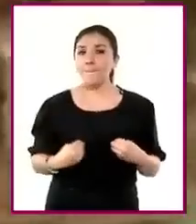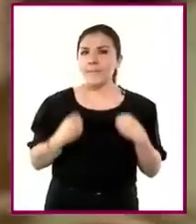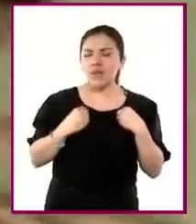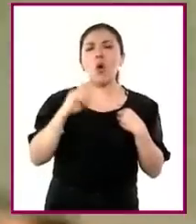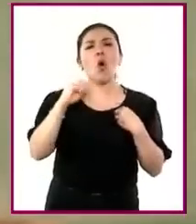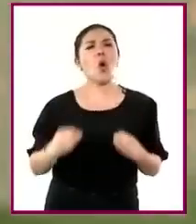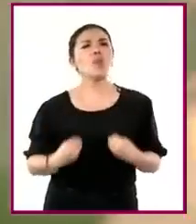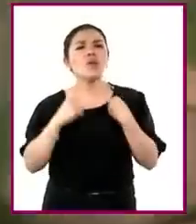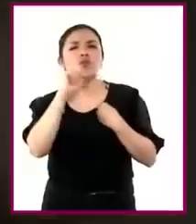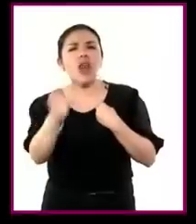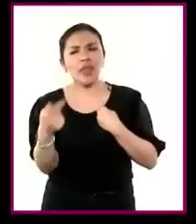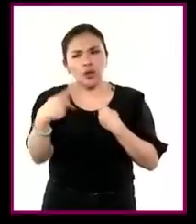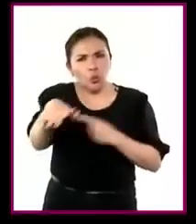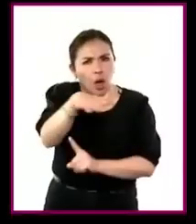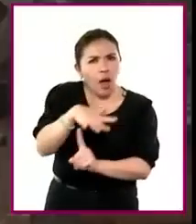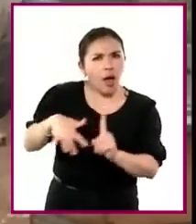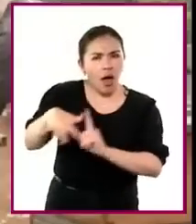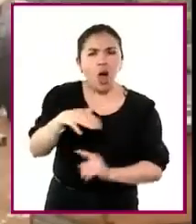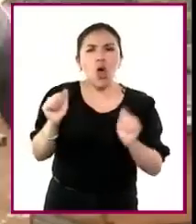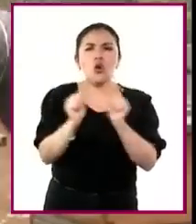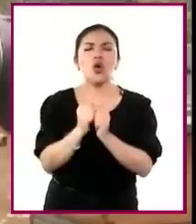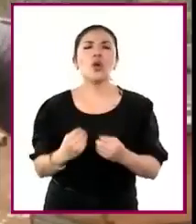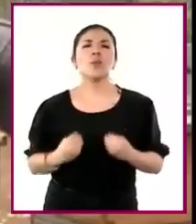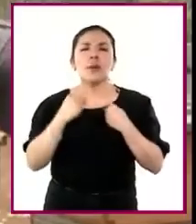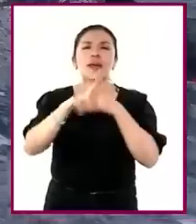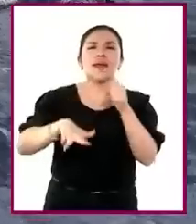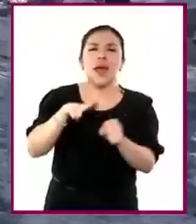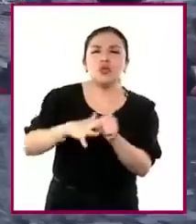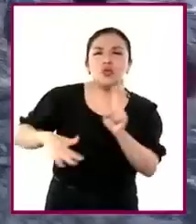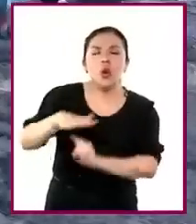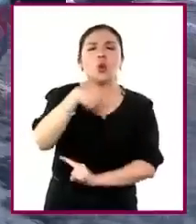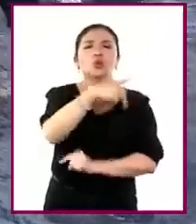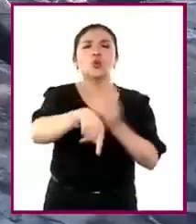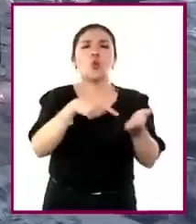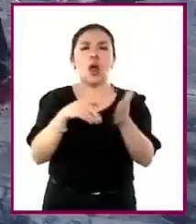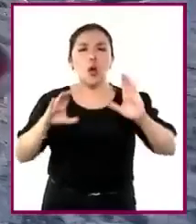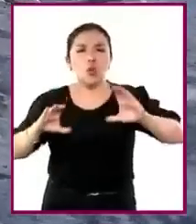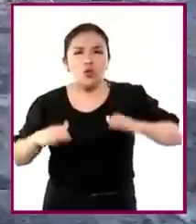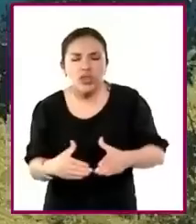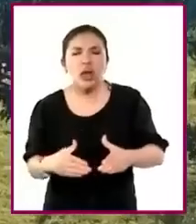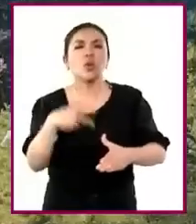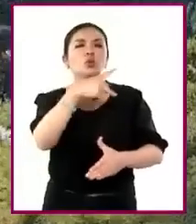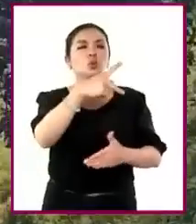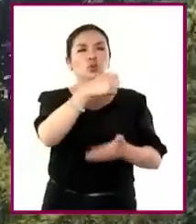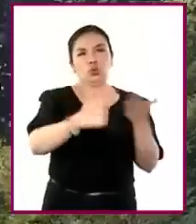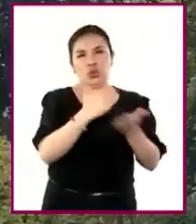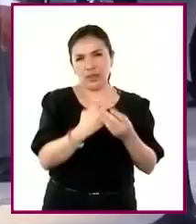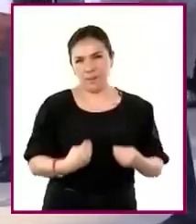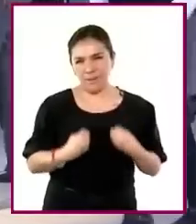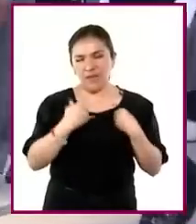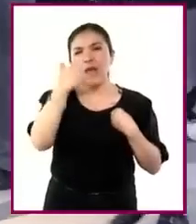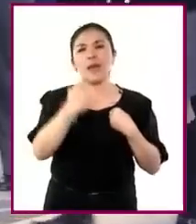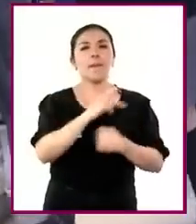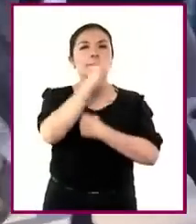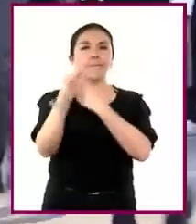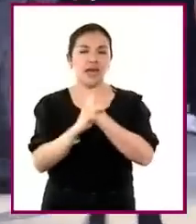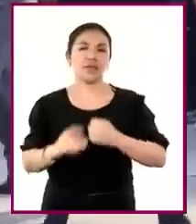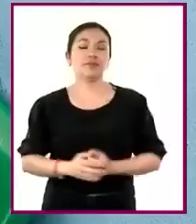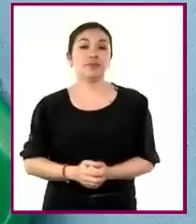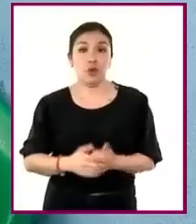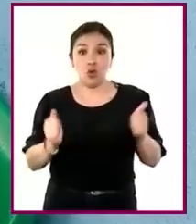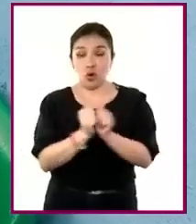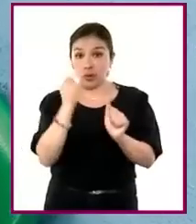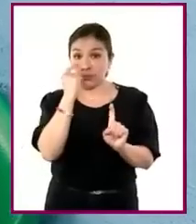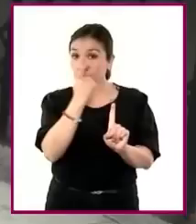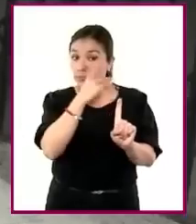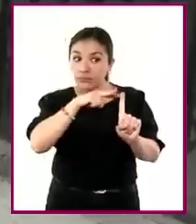vivos y no vivos de su entorno y de los ecosistemas de su comunidad, entidad y país desde